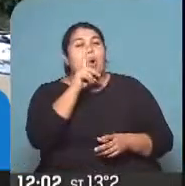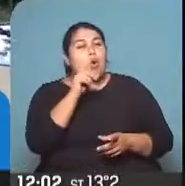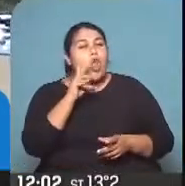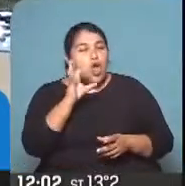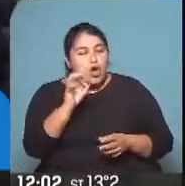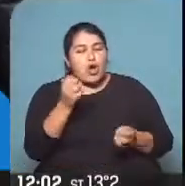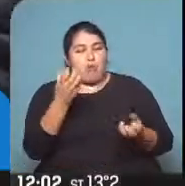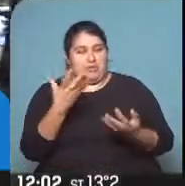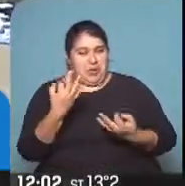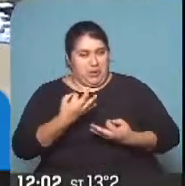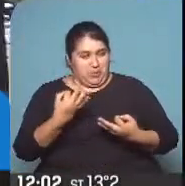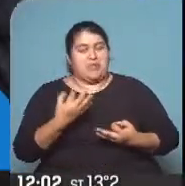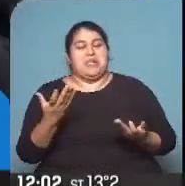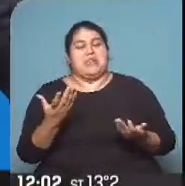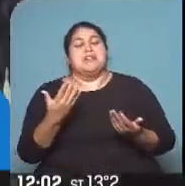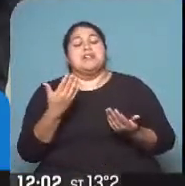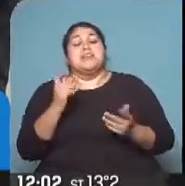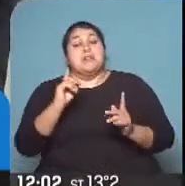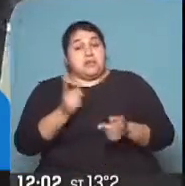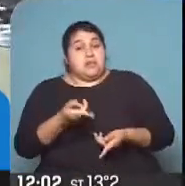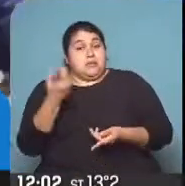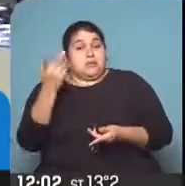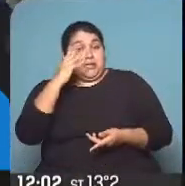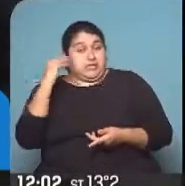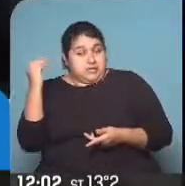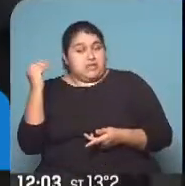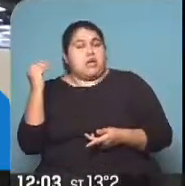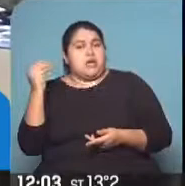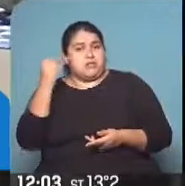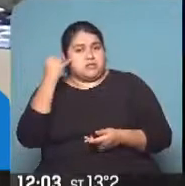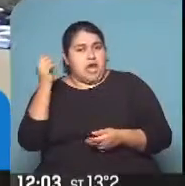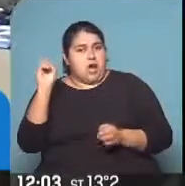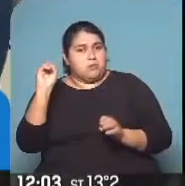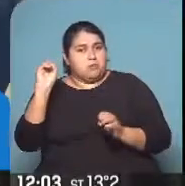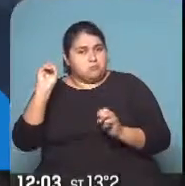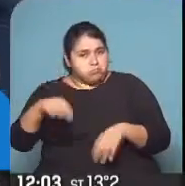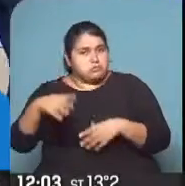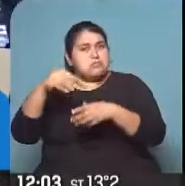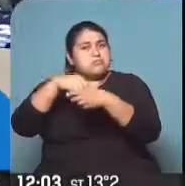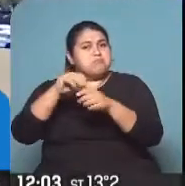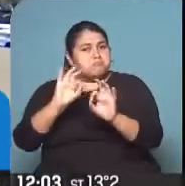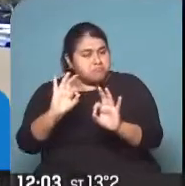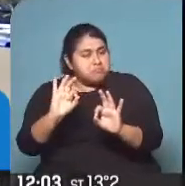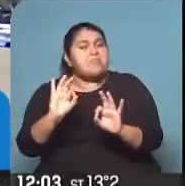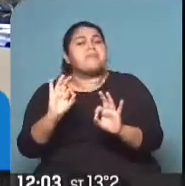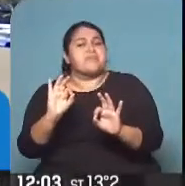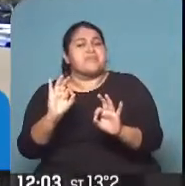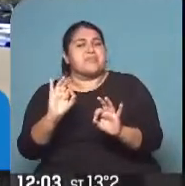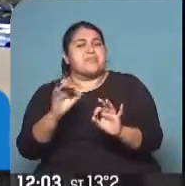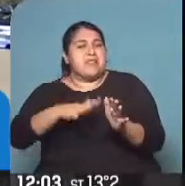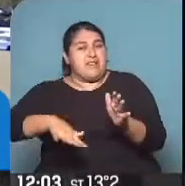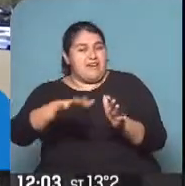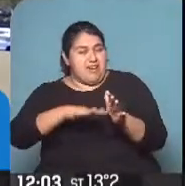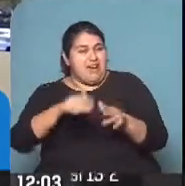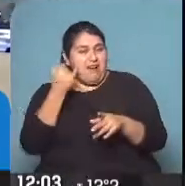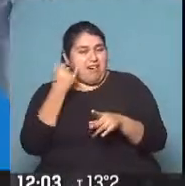días para todos, igualmente. Lo cierto es que Cristina Fernández de Kirchner ya se encuentra en el interior de los tribunales federales del barrio porteño de Retiro, a